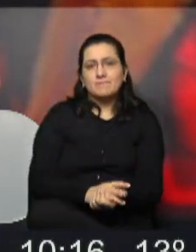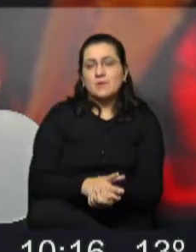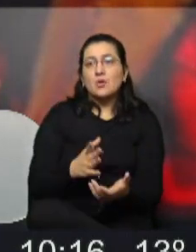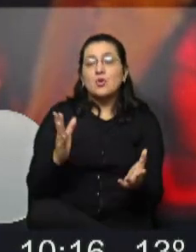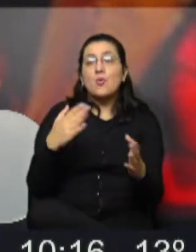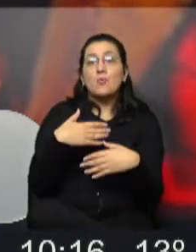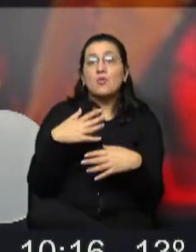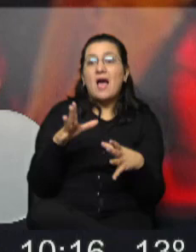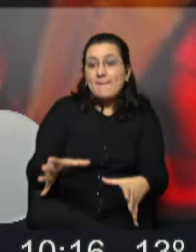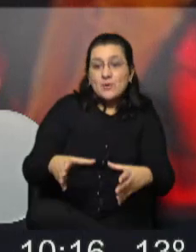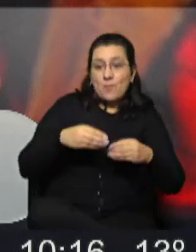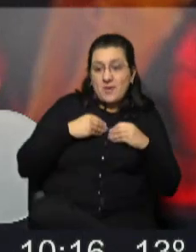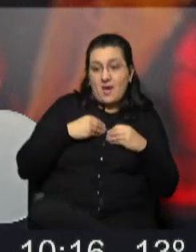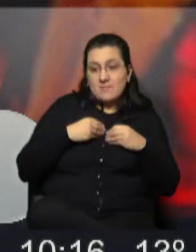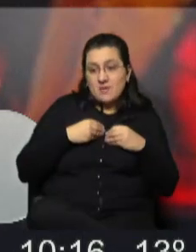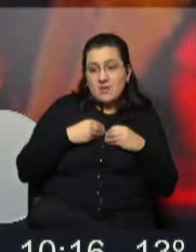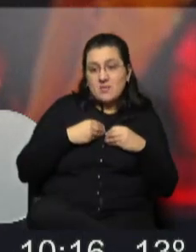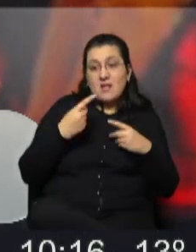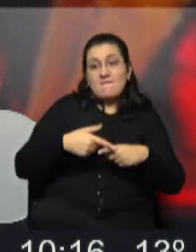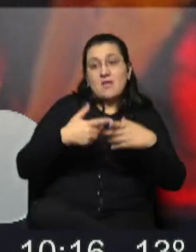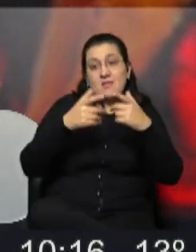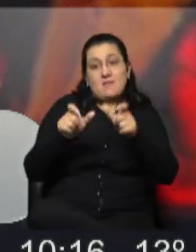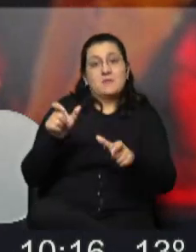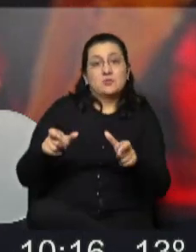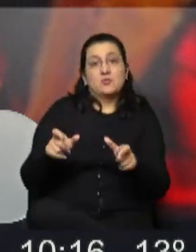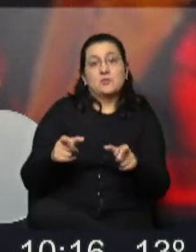agarrar la fiesta popular y hacer con ella lo que a mí se me antoje.